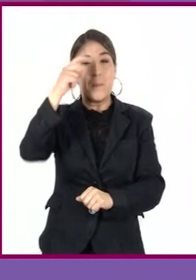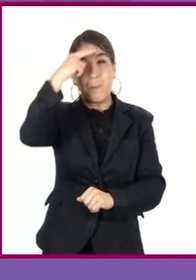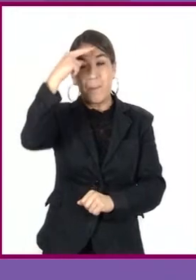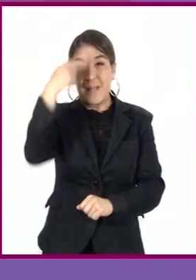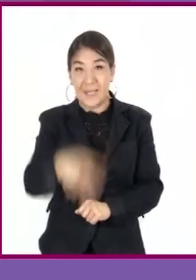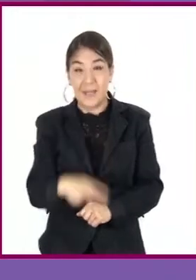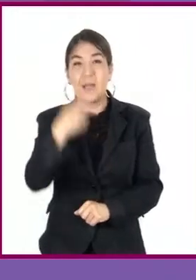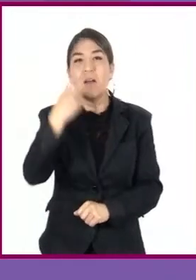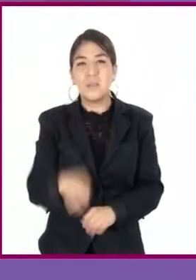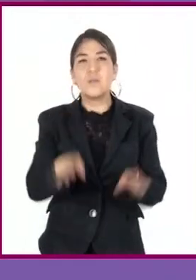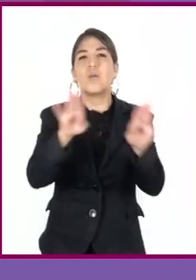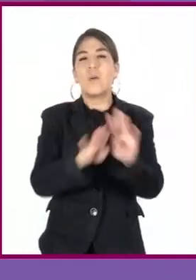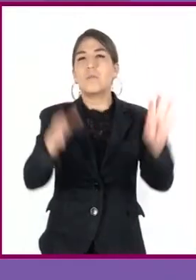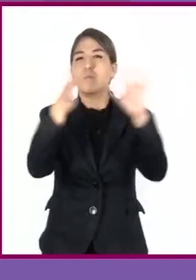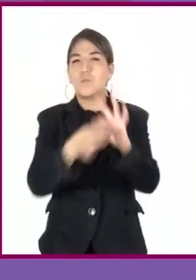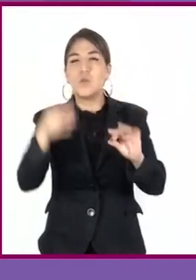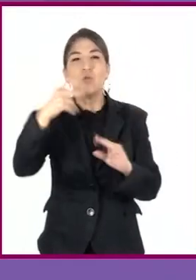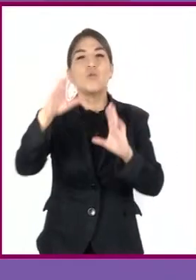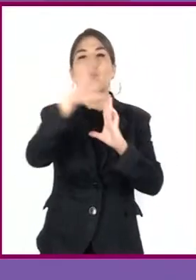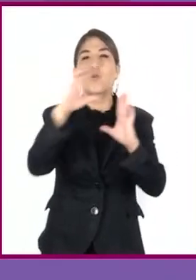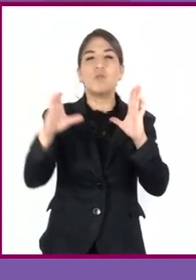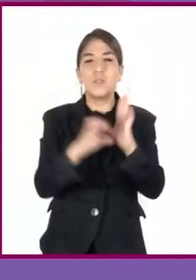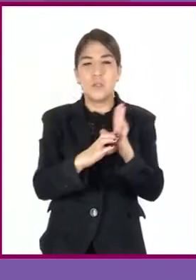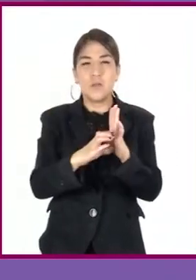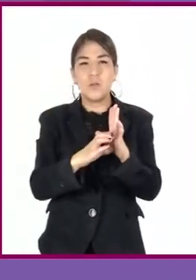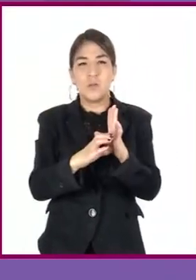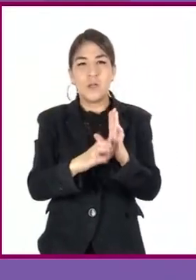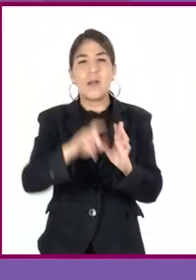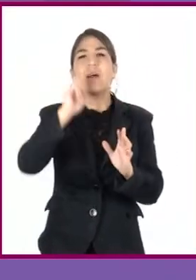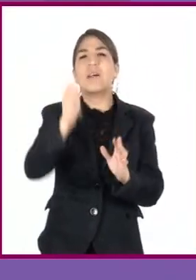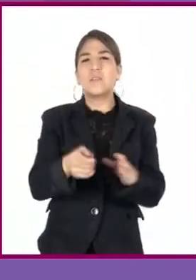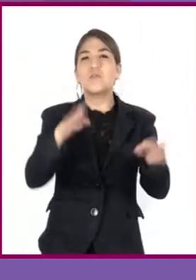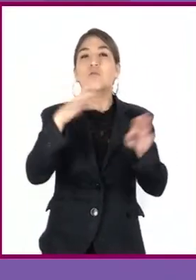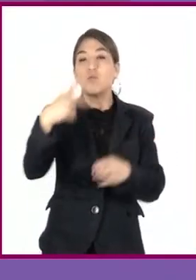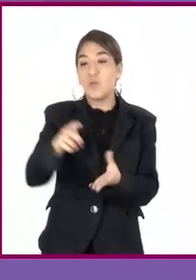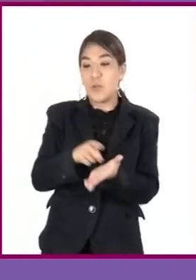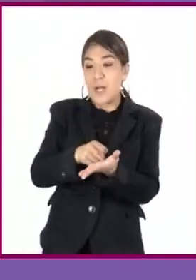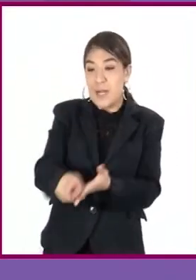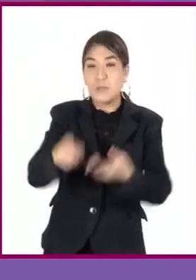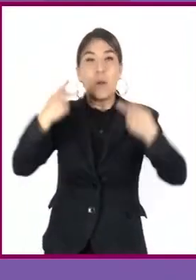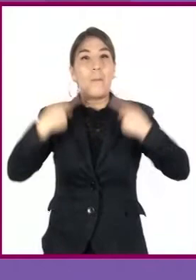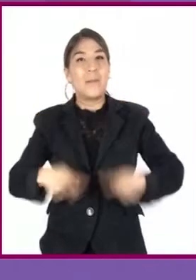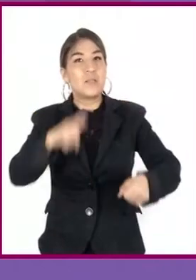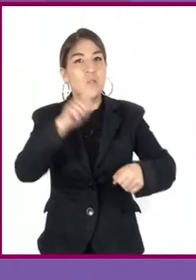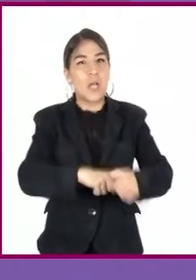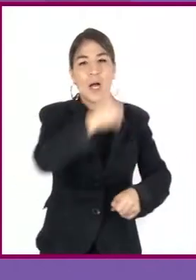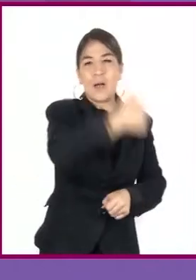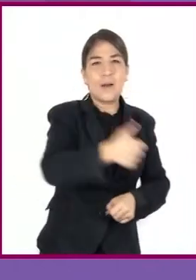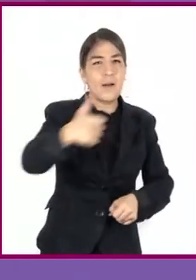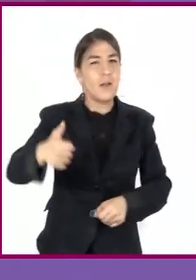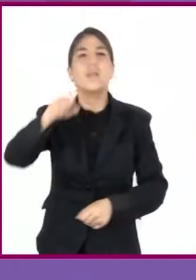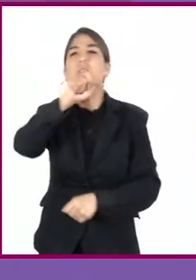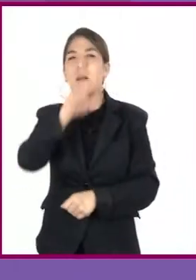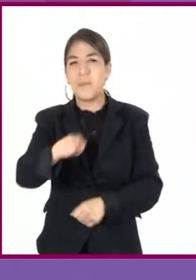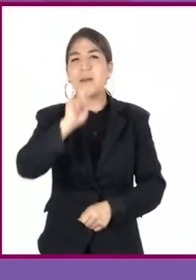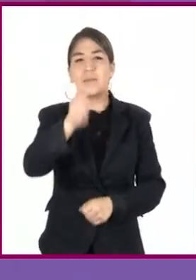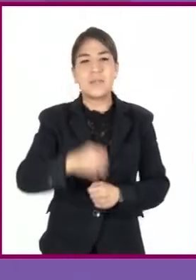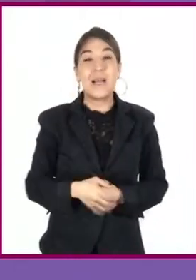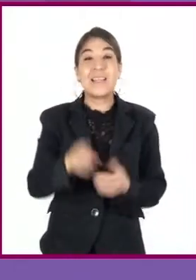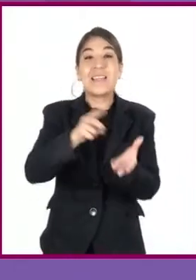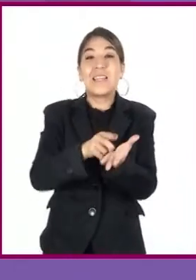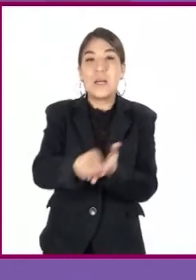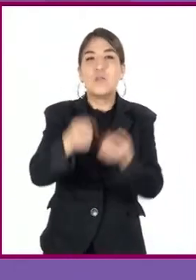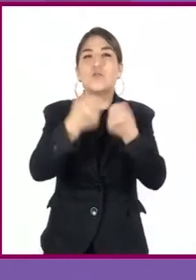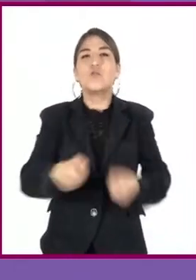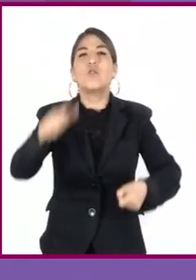se incorporan al texto constitucional no solamente los derechos individuales, sino también los llamados derechos